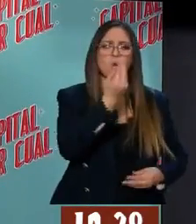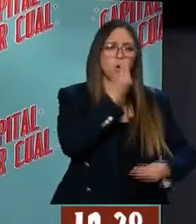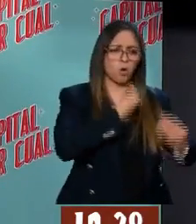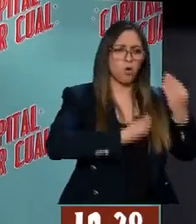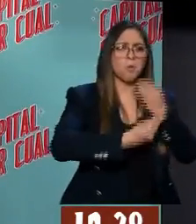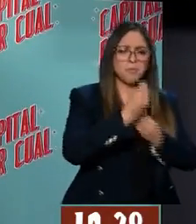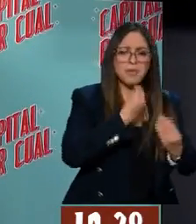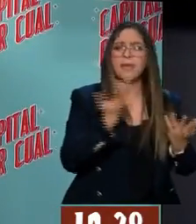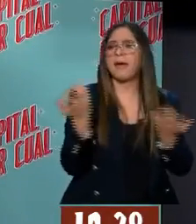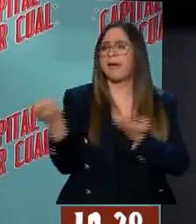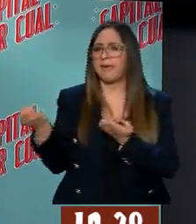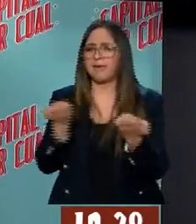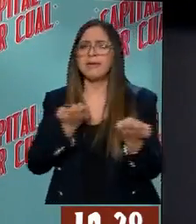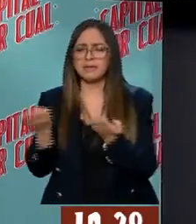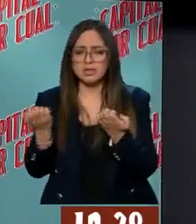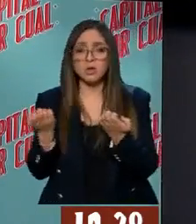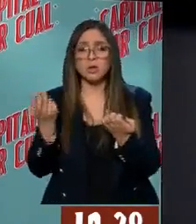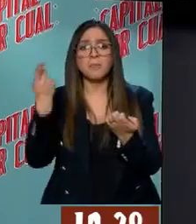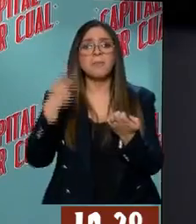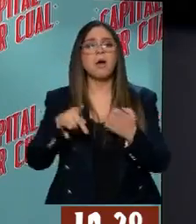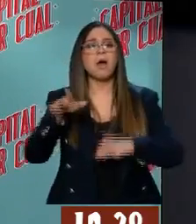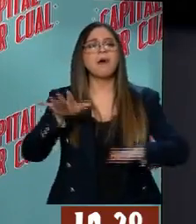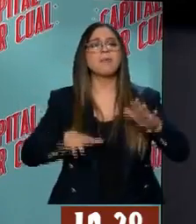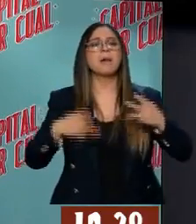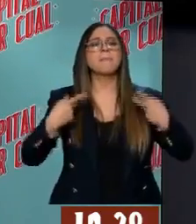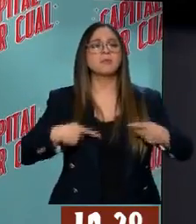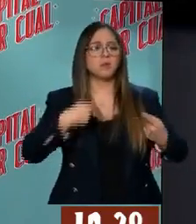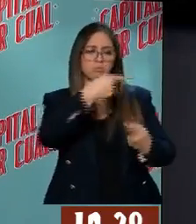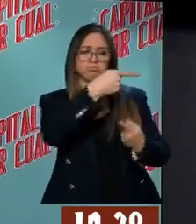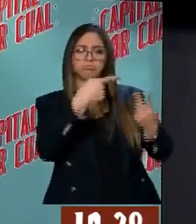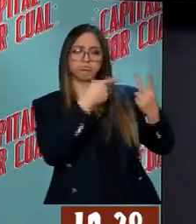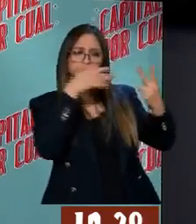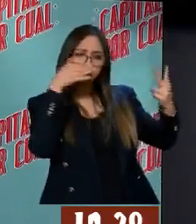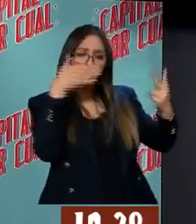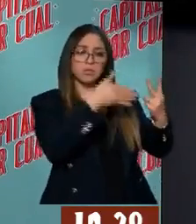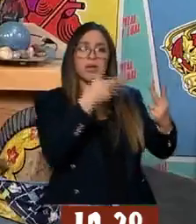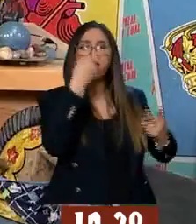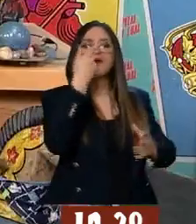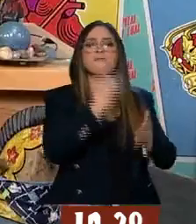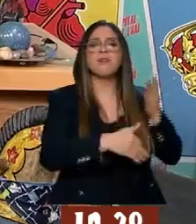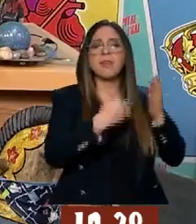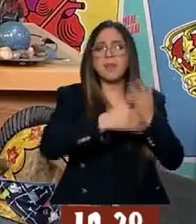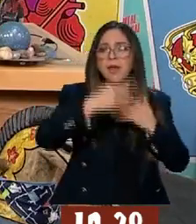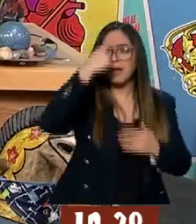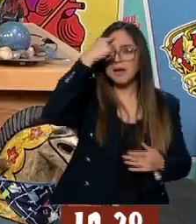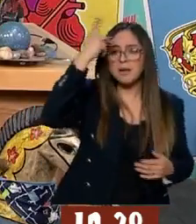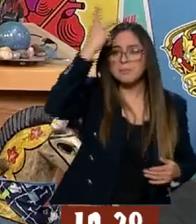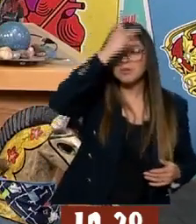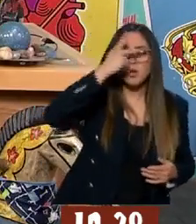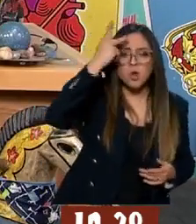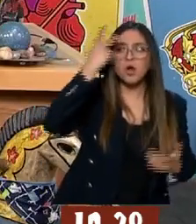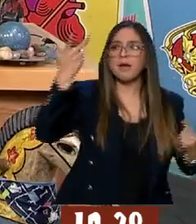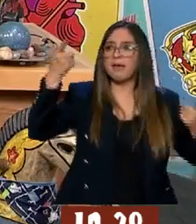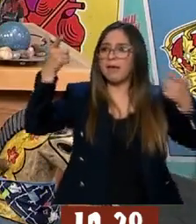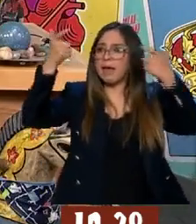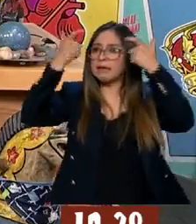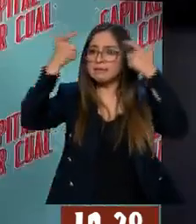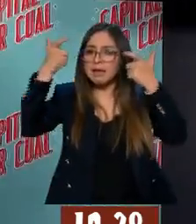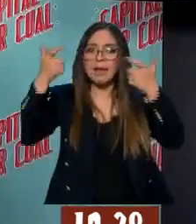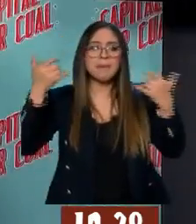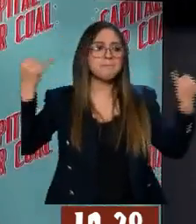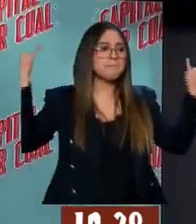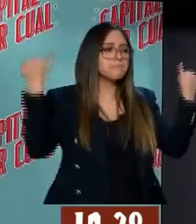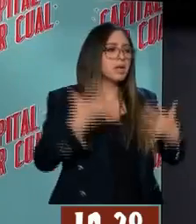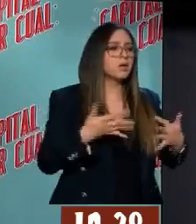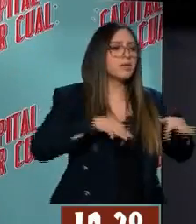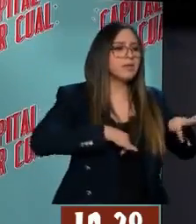pero mucha gente descarta el factor psicológico, que es el estrés, que si tienen demasiada carga, que si tienen problemas